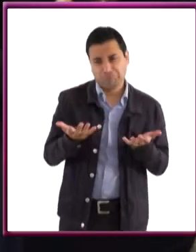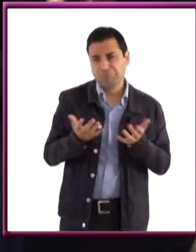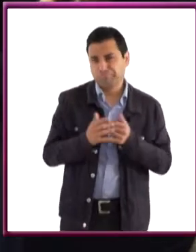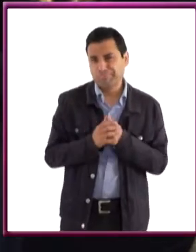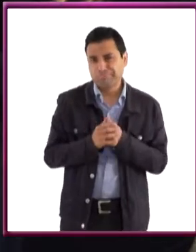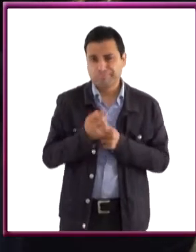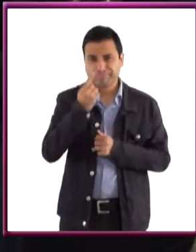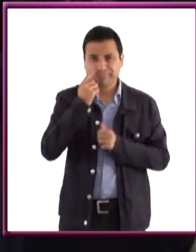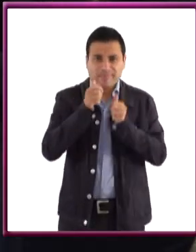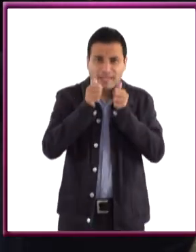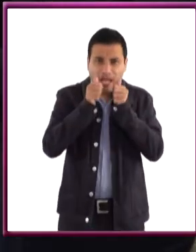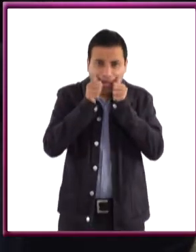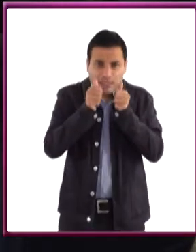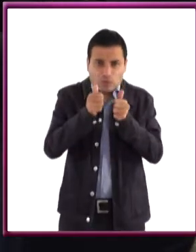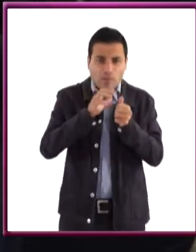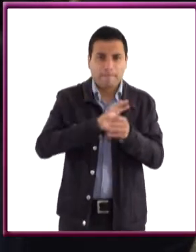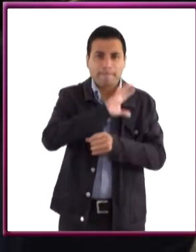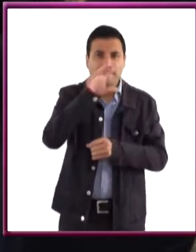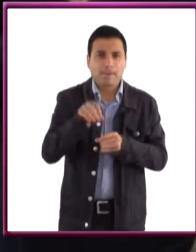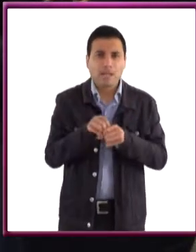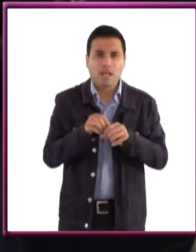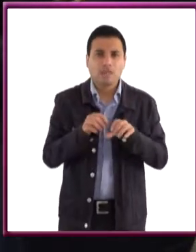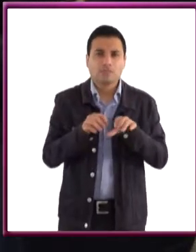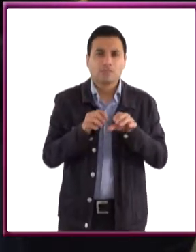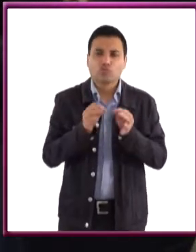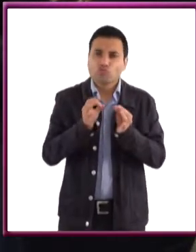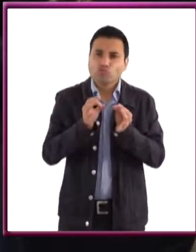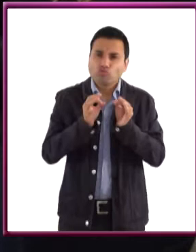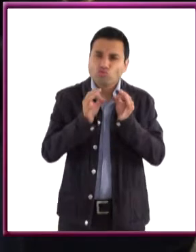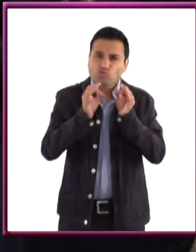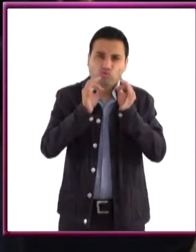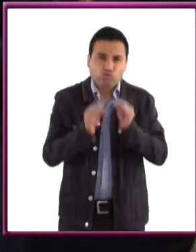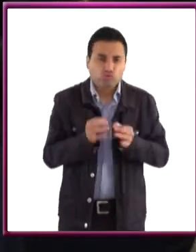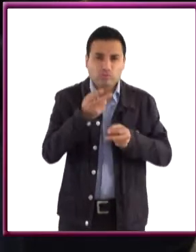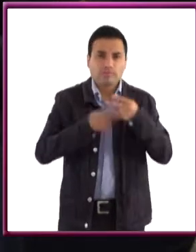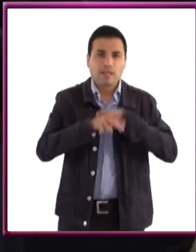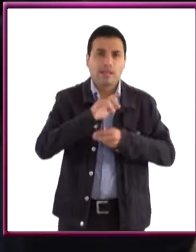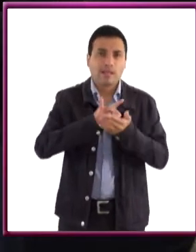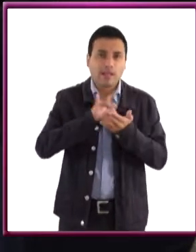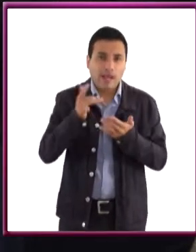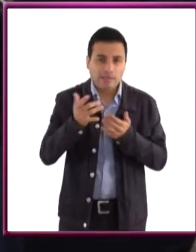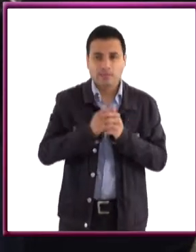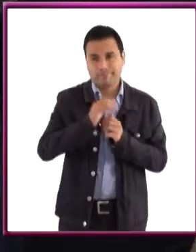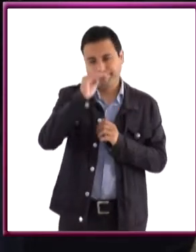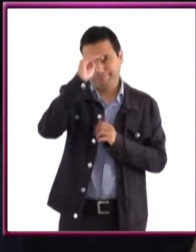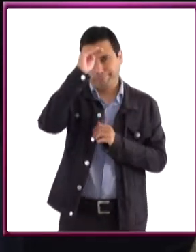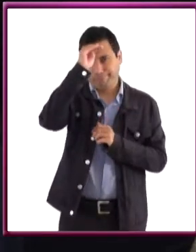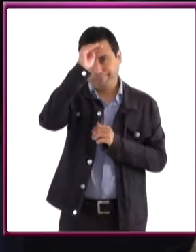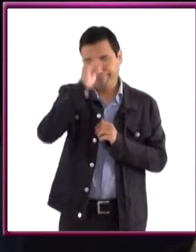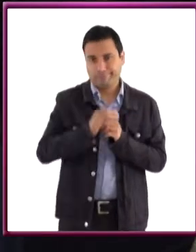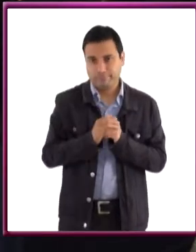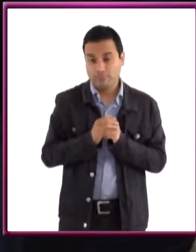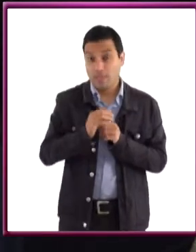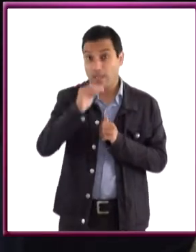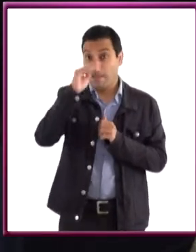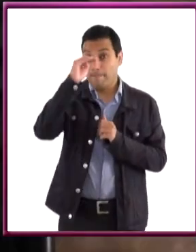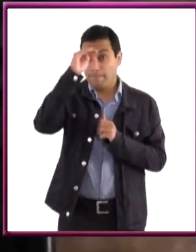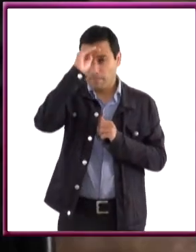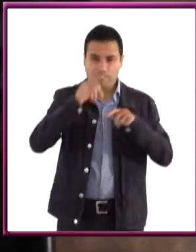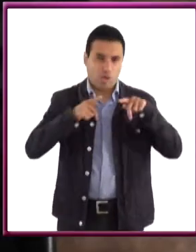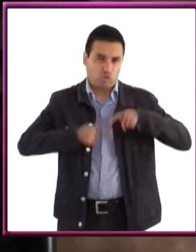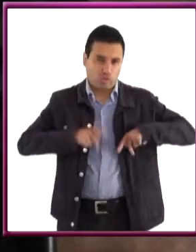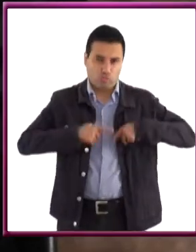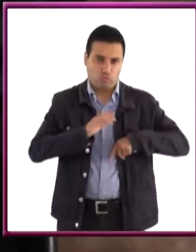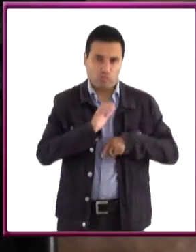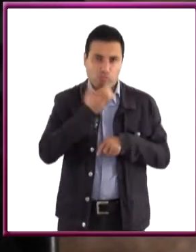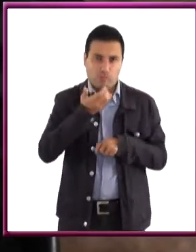parte justo de todas estas técnicas de meditación. Un poco se trató de jalar desde ahí, ¿no?